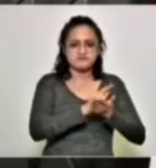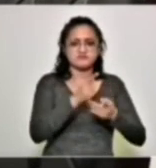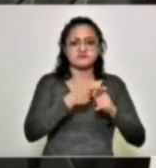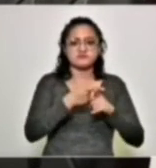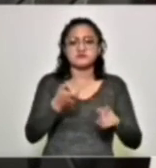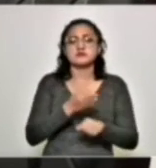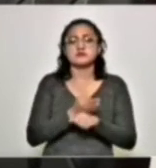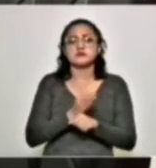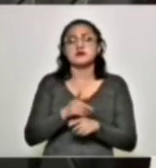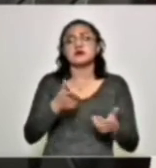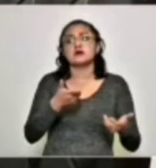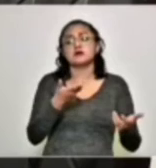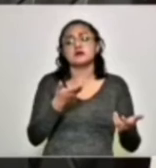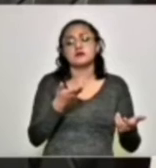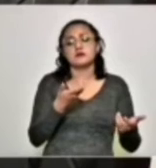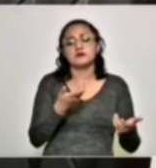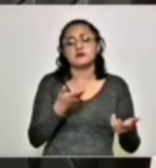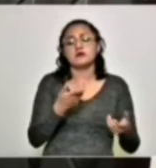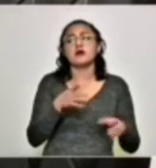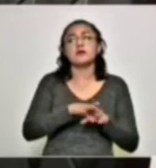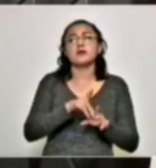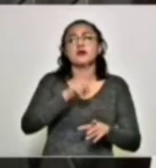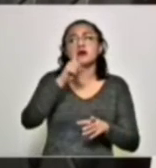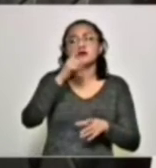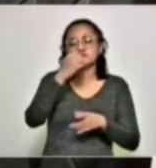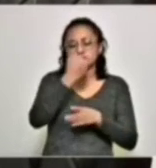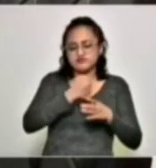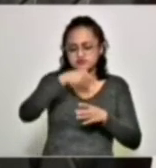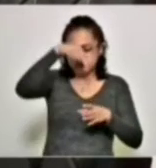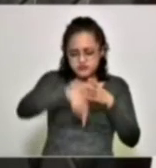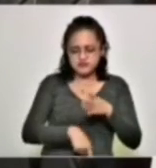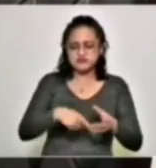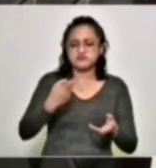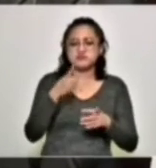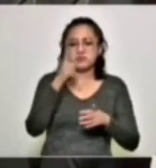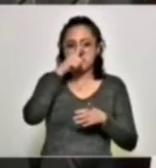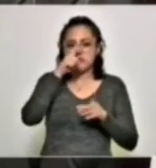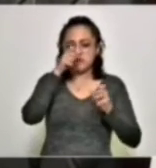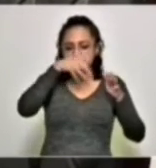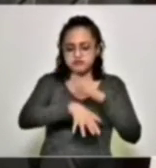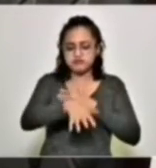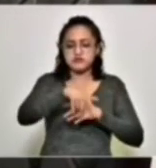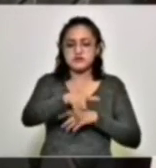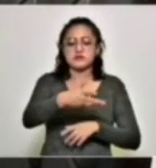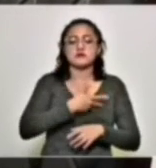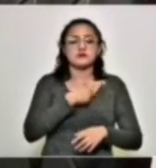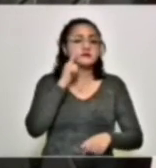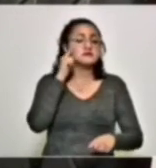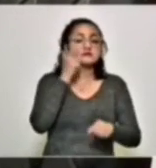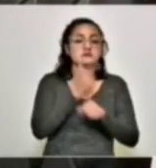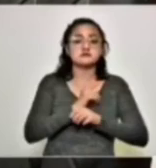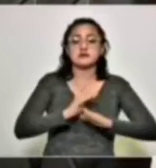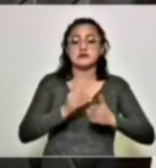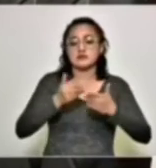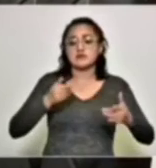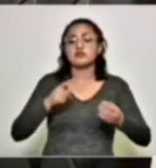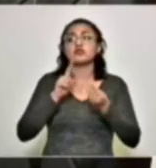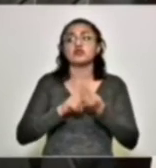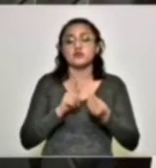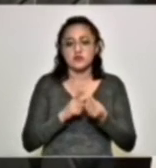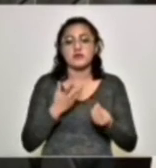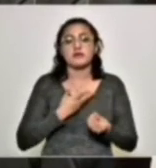de cunetas, desasolves de algunas zonas donde ellos ya identifican que tienen, de